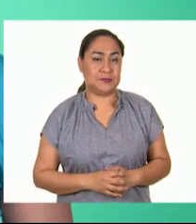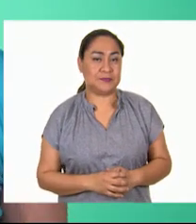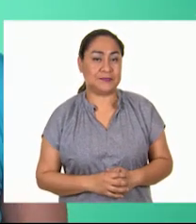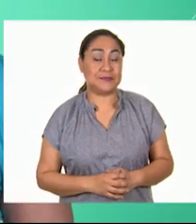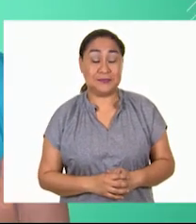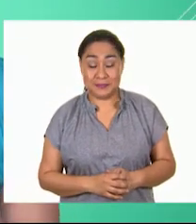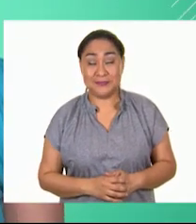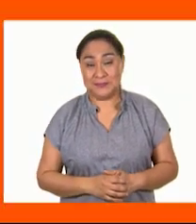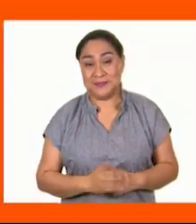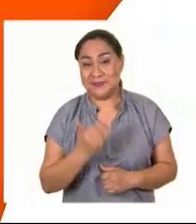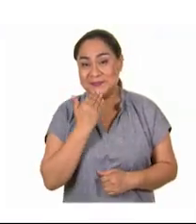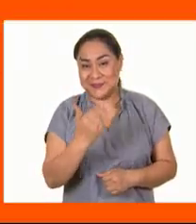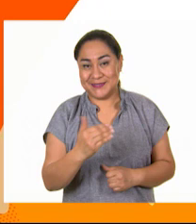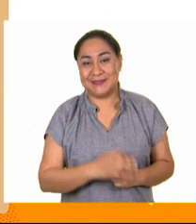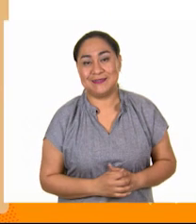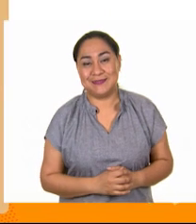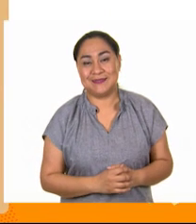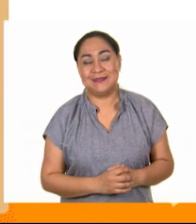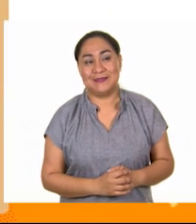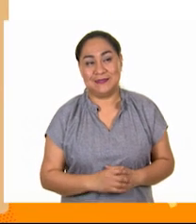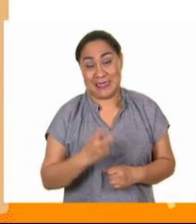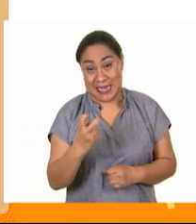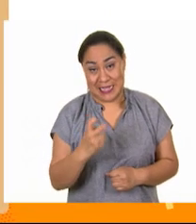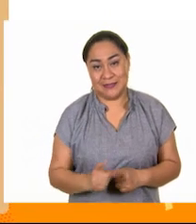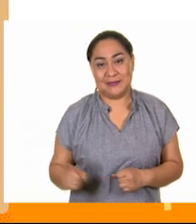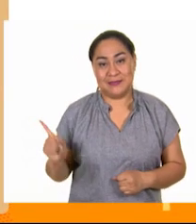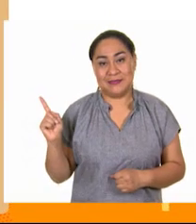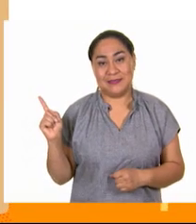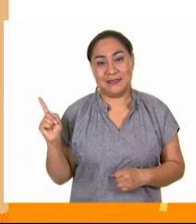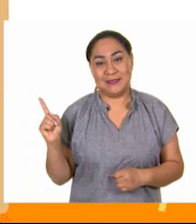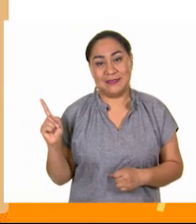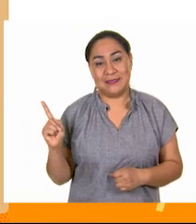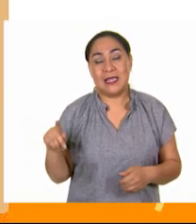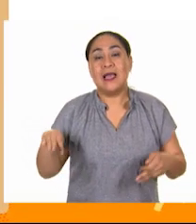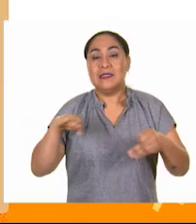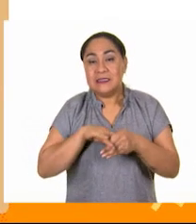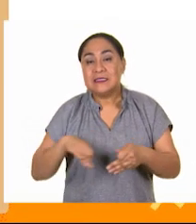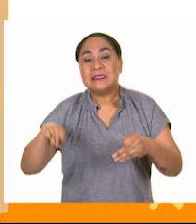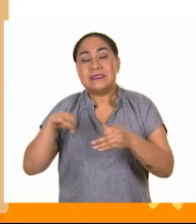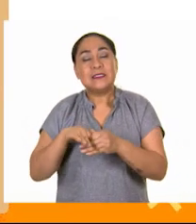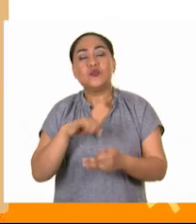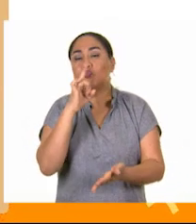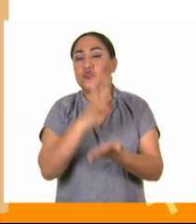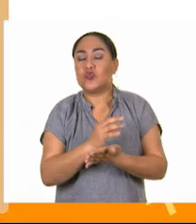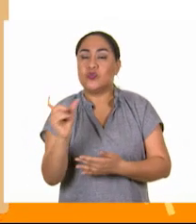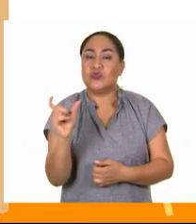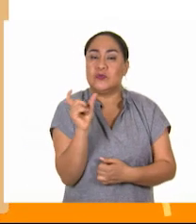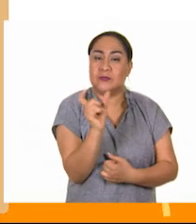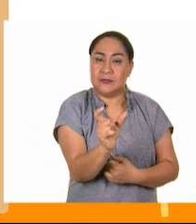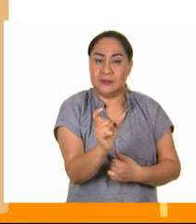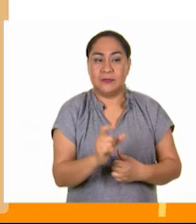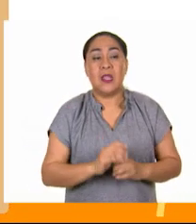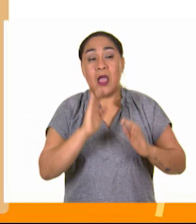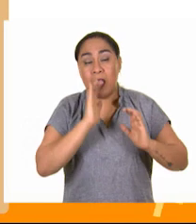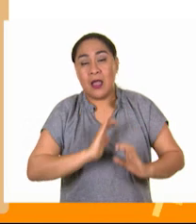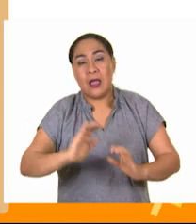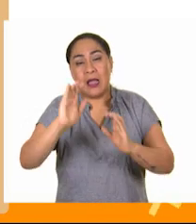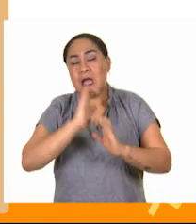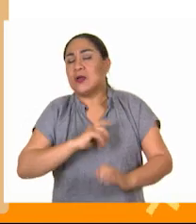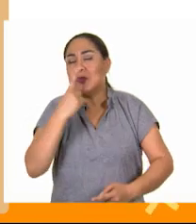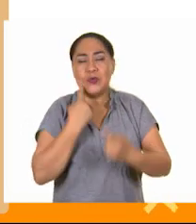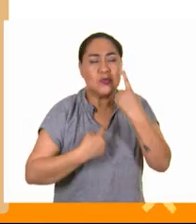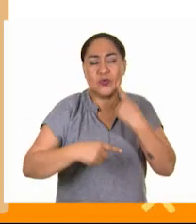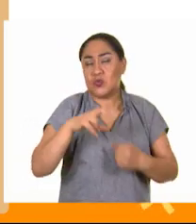¡Muy bien! Es ay, ay, ay, ay, canta y no